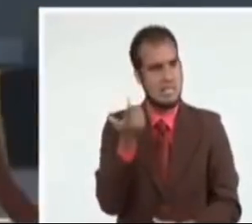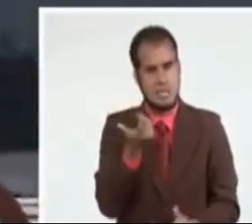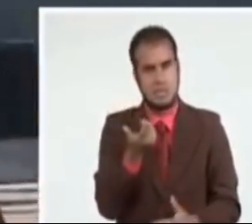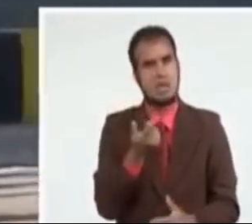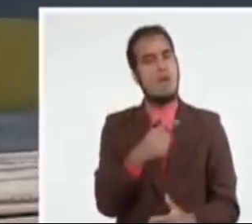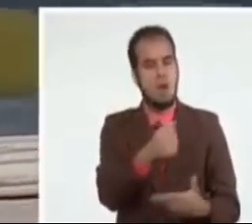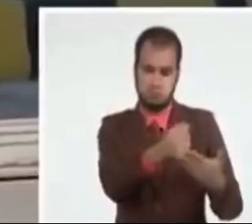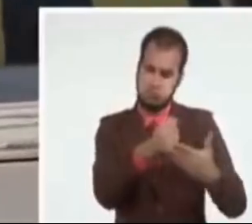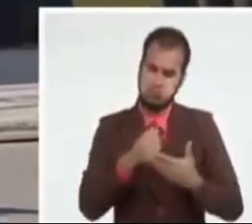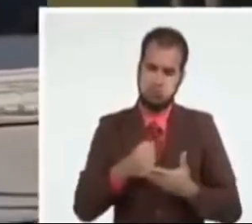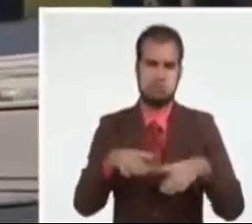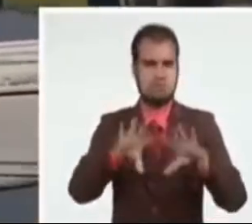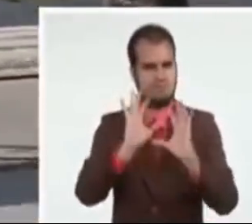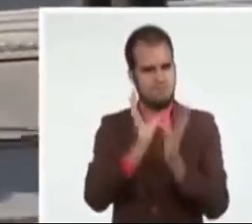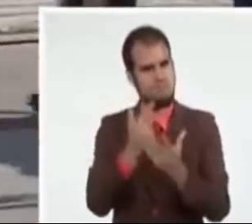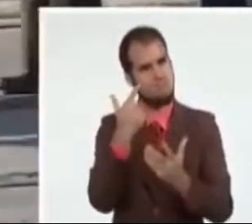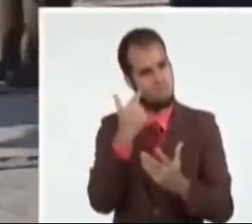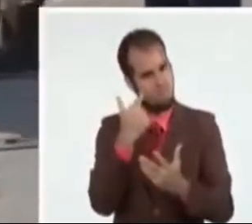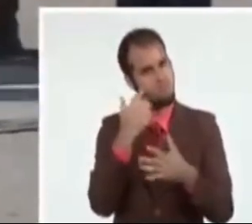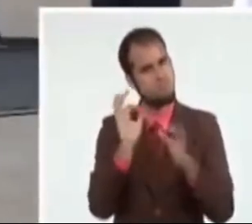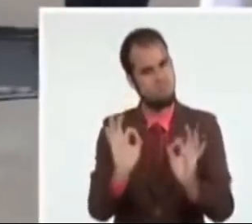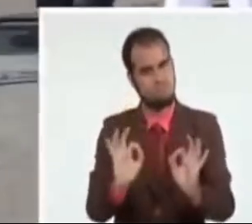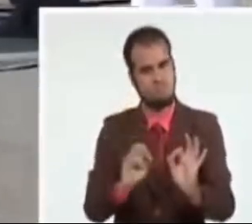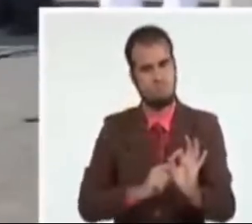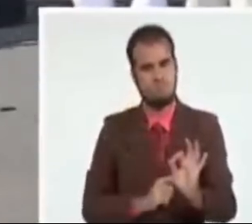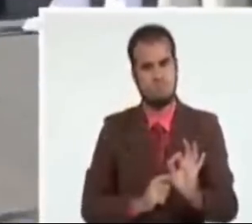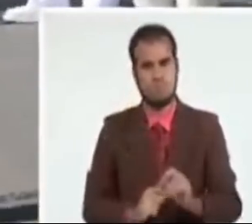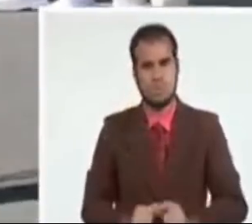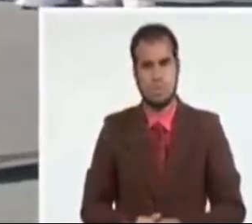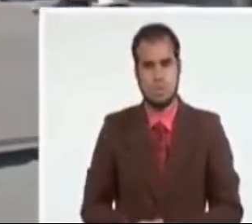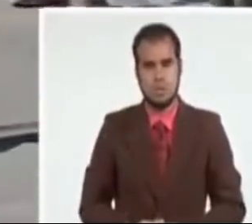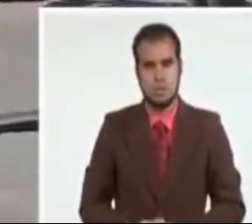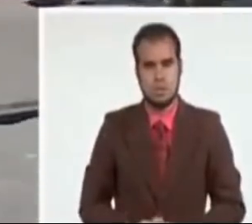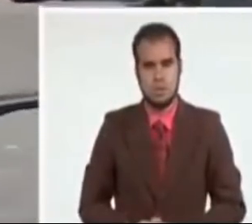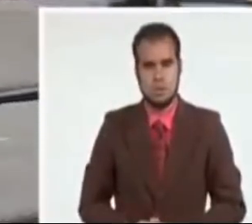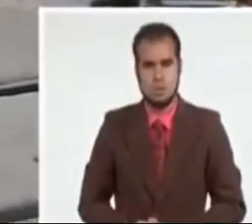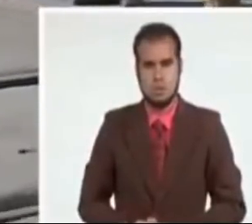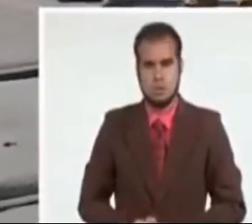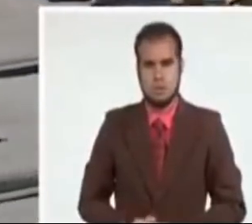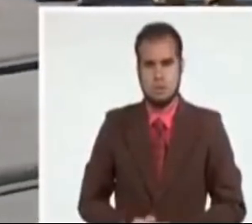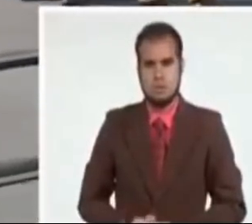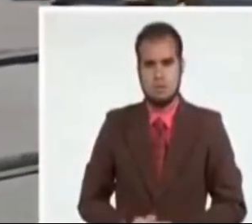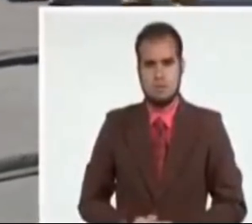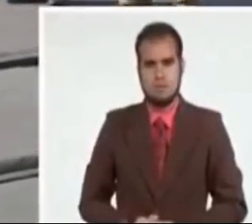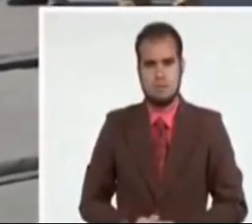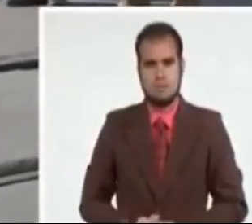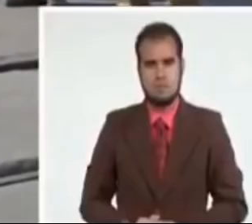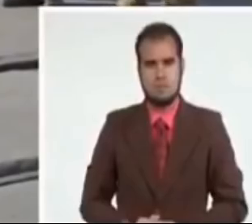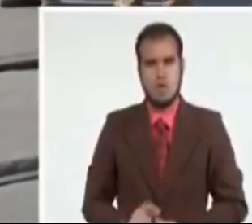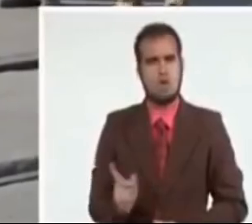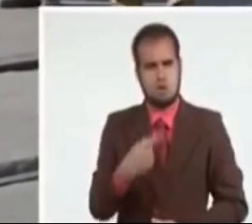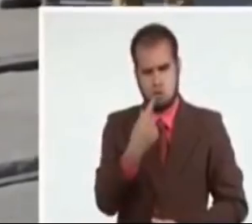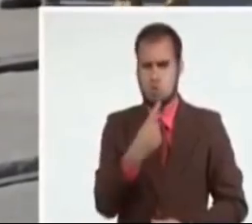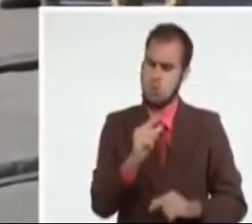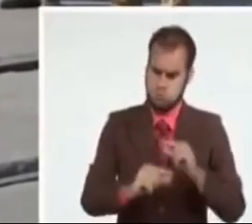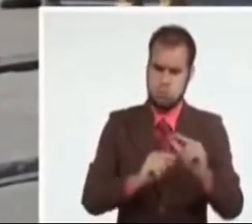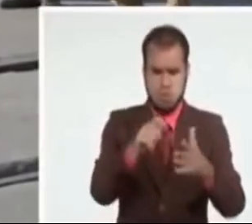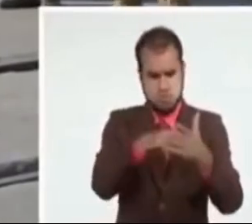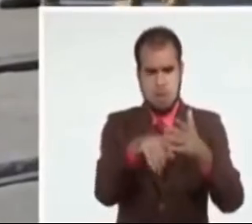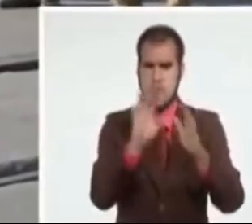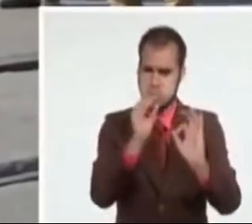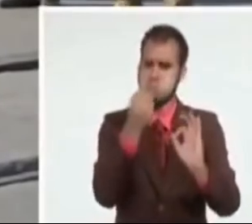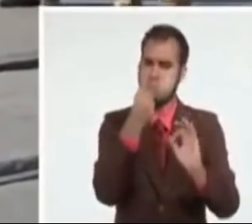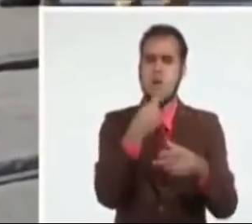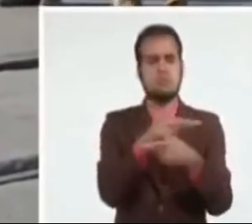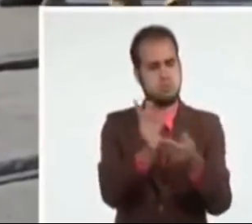ayuda. Y estamos seguros de que la vamos a utilizar bien, la